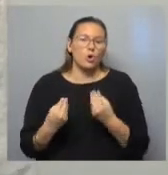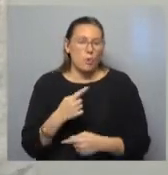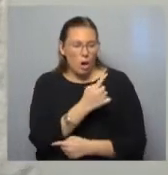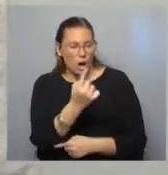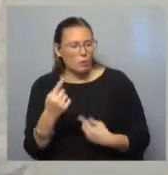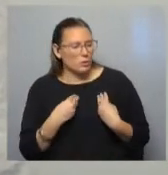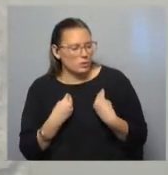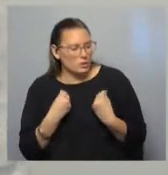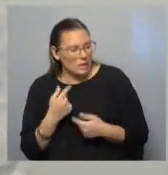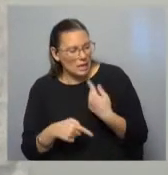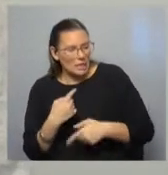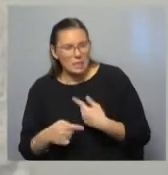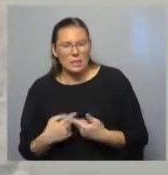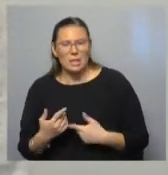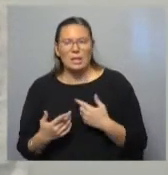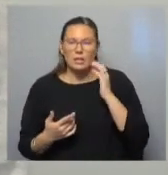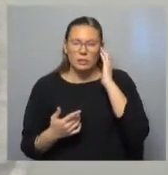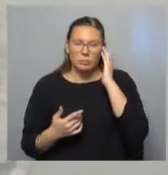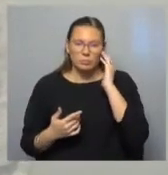uno y en cada una de los personajes